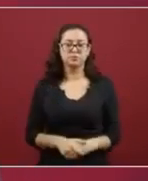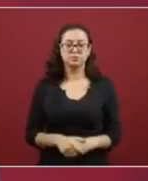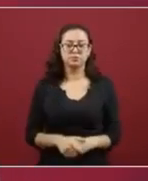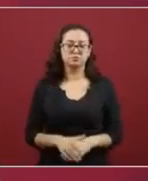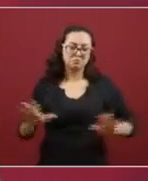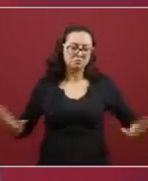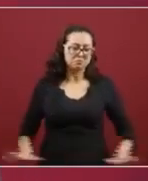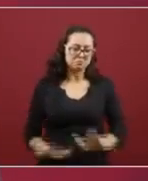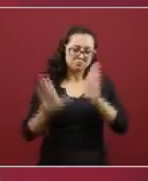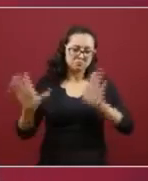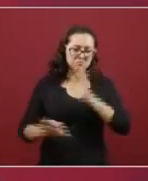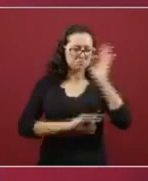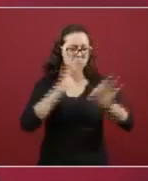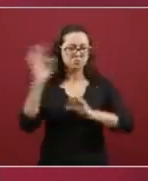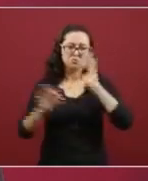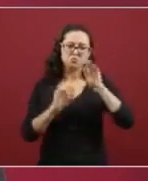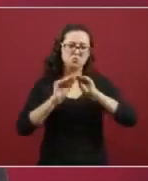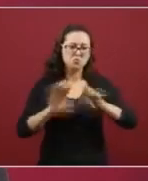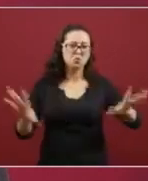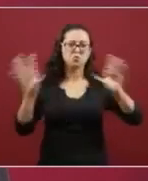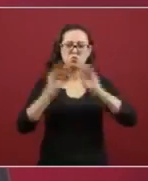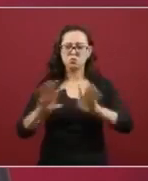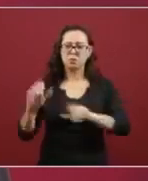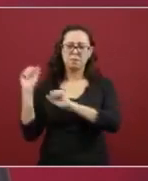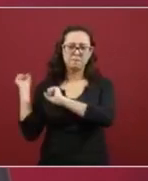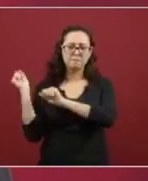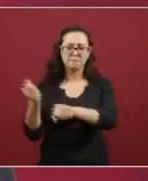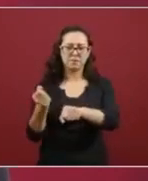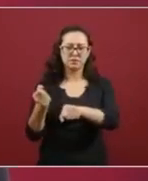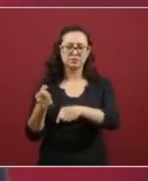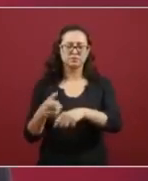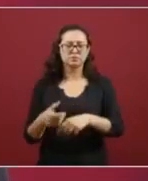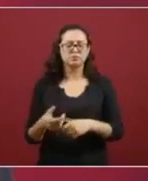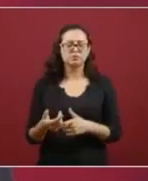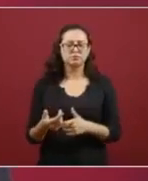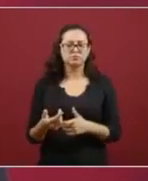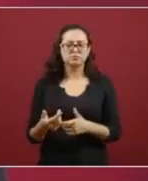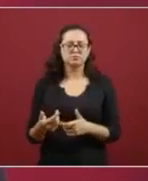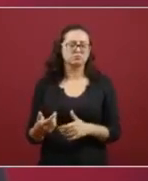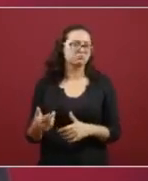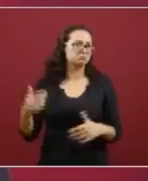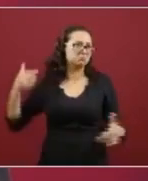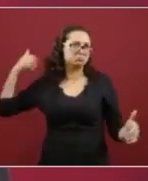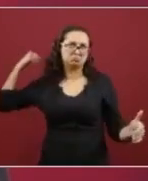béisbol en México desde